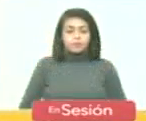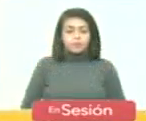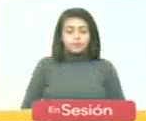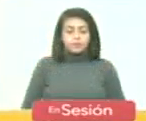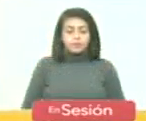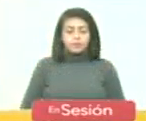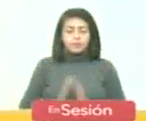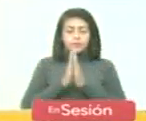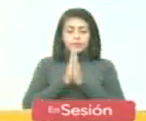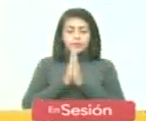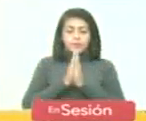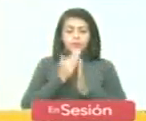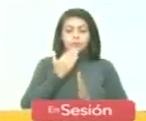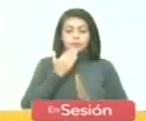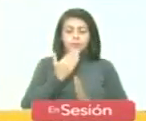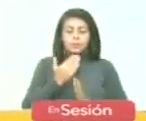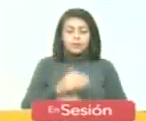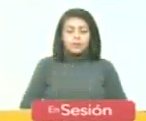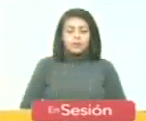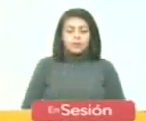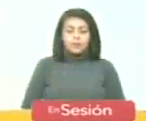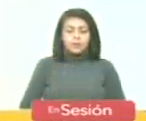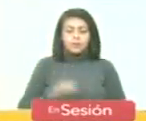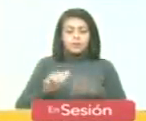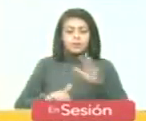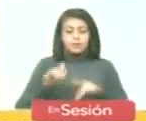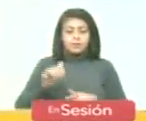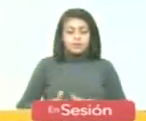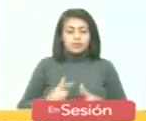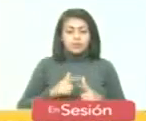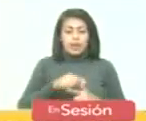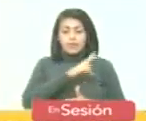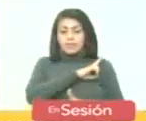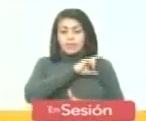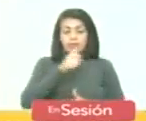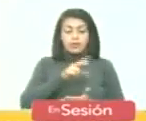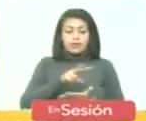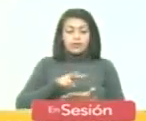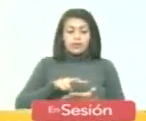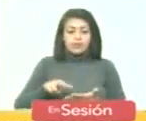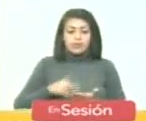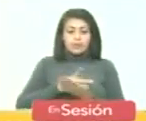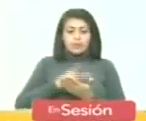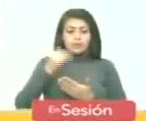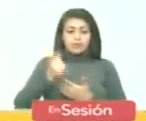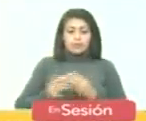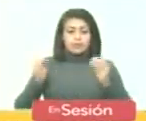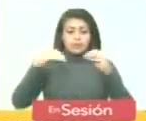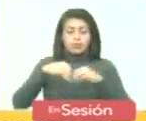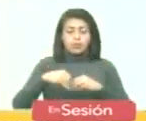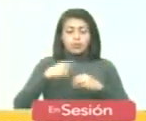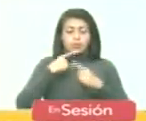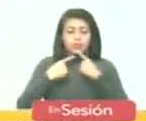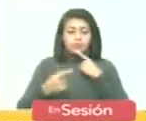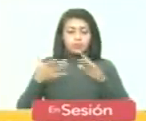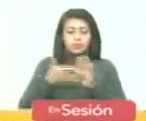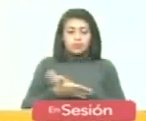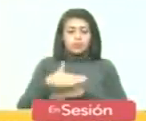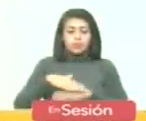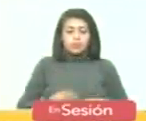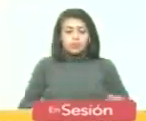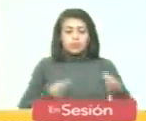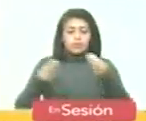Por favor, solicito a la Secretaría, con la venia de la Junta Directiva, la lectura del proyecto de acuerdo, el cual